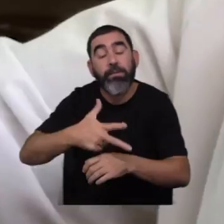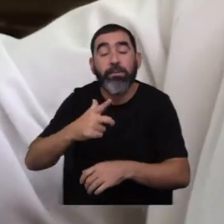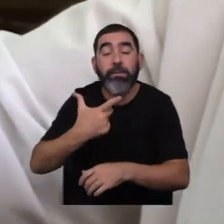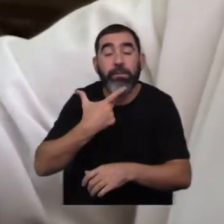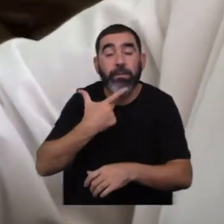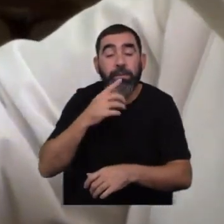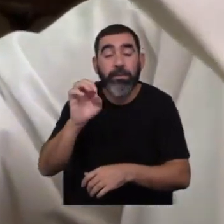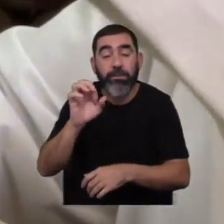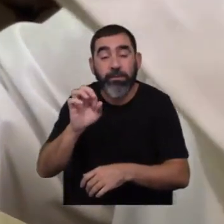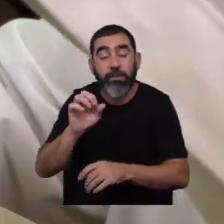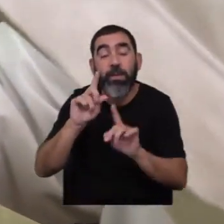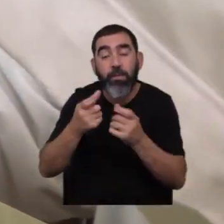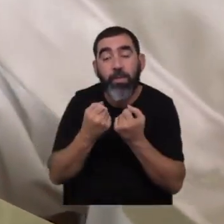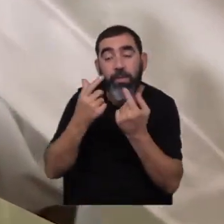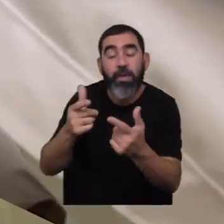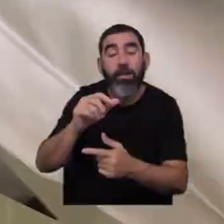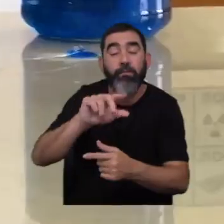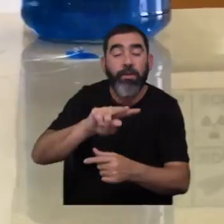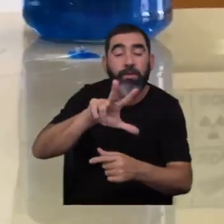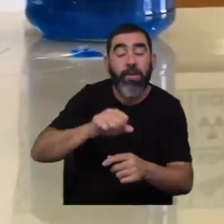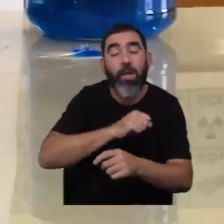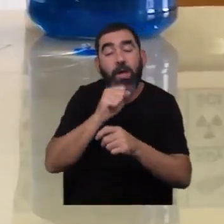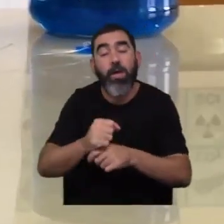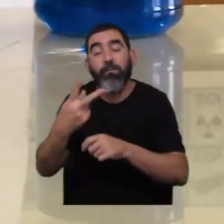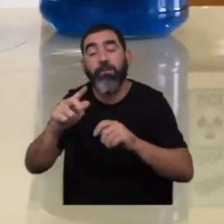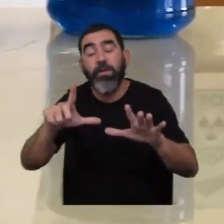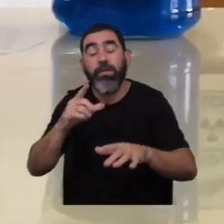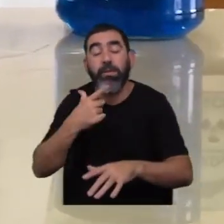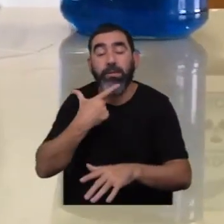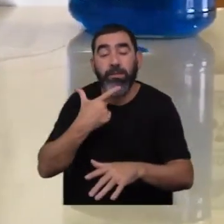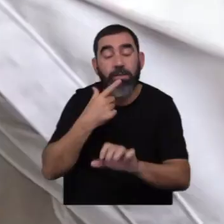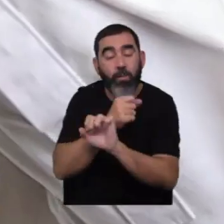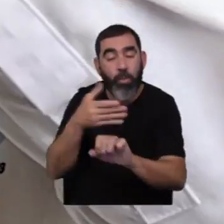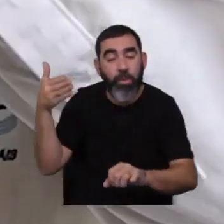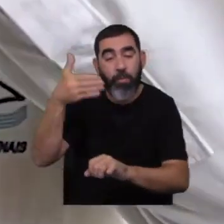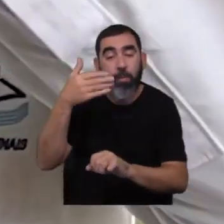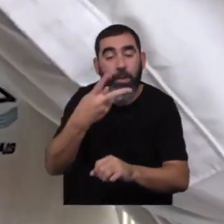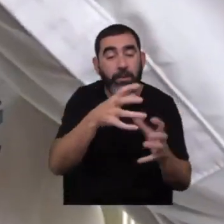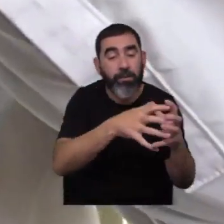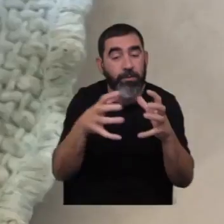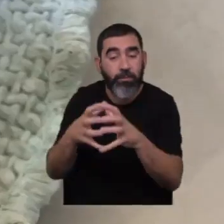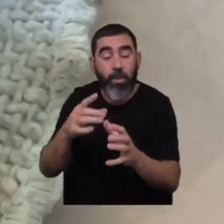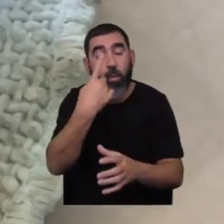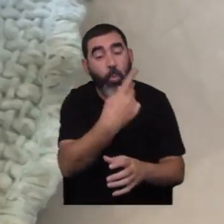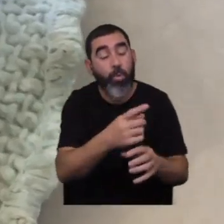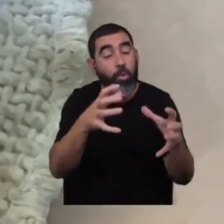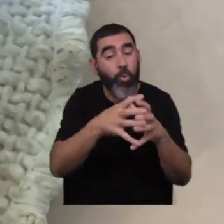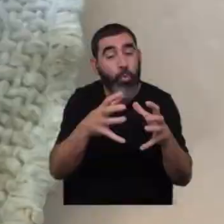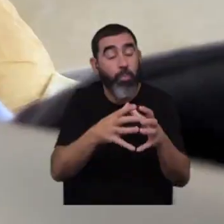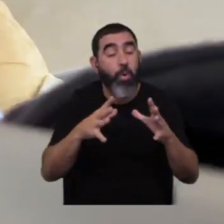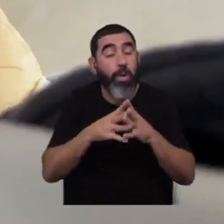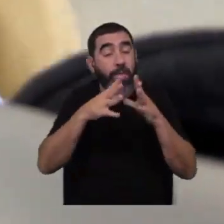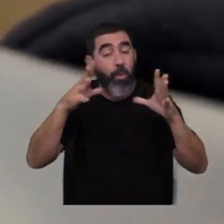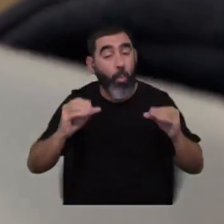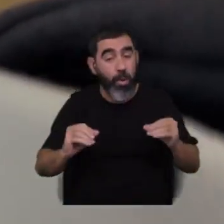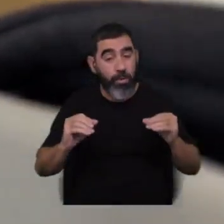y los cristales se deberán entregar entre el 23 y el 27 de ese mes. Se puede participar en dos categorías. La 1 es para grupos de escolares que